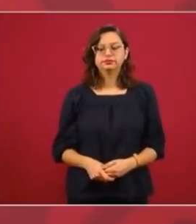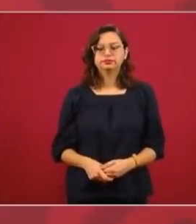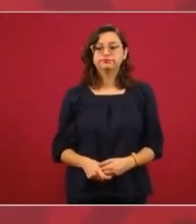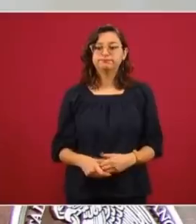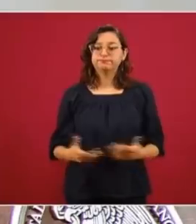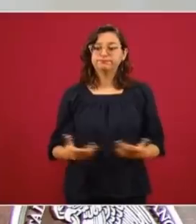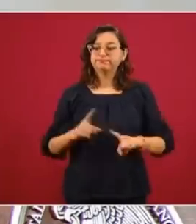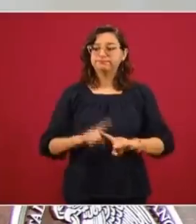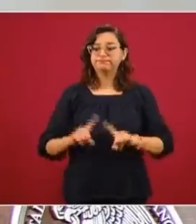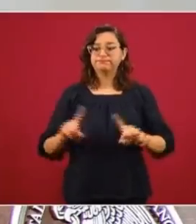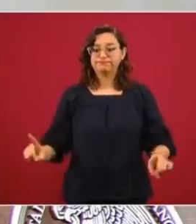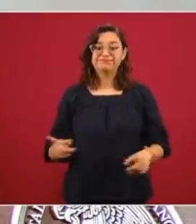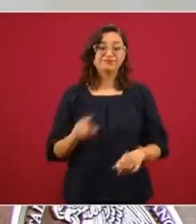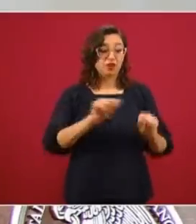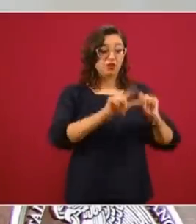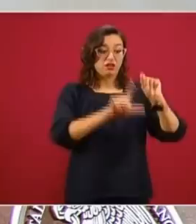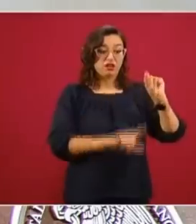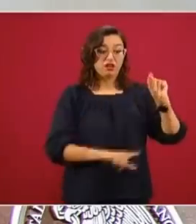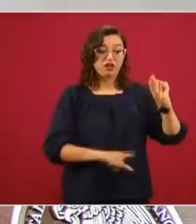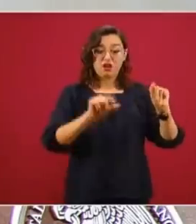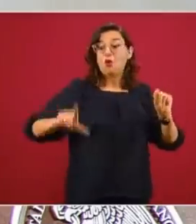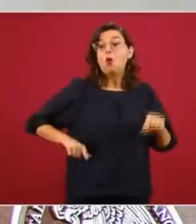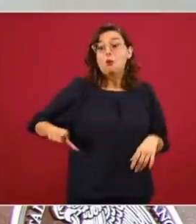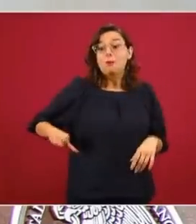Pero el gobierno sí lo dejaron